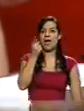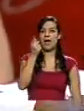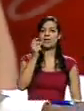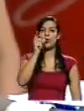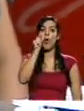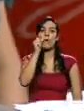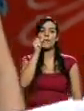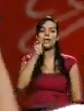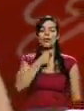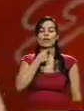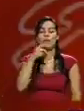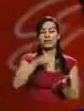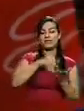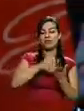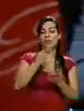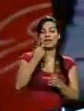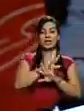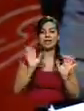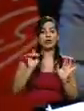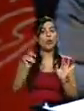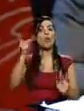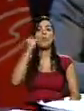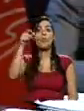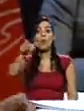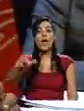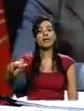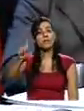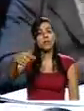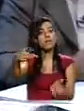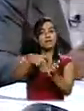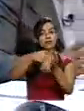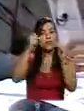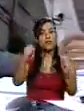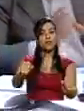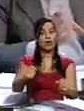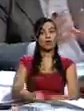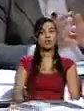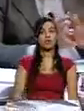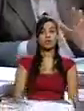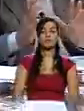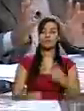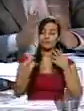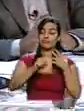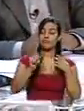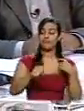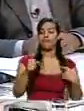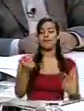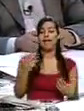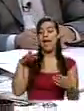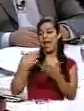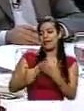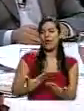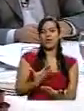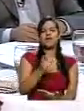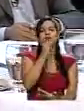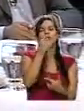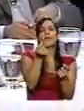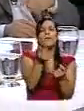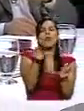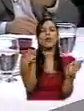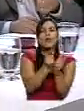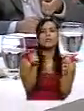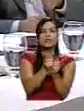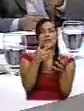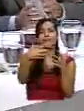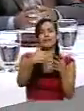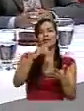jugaron un papel fundamental. Claro, mire, esta es una visión sesgada la que se ha tenido hasta ahora, porque no